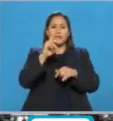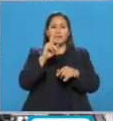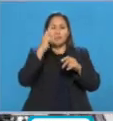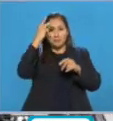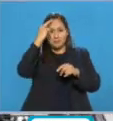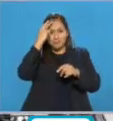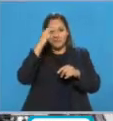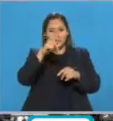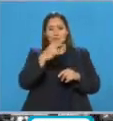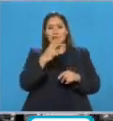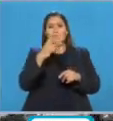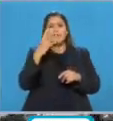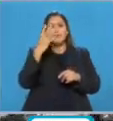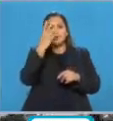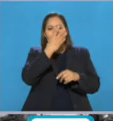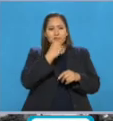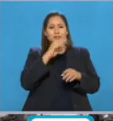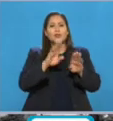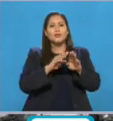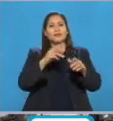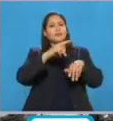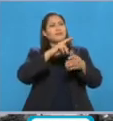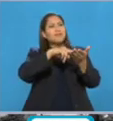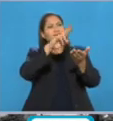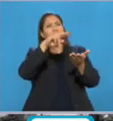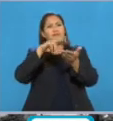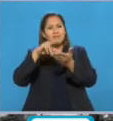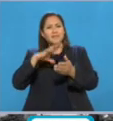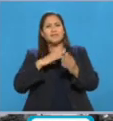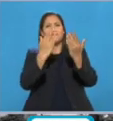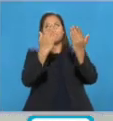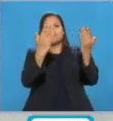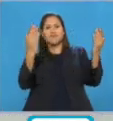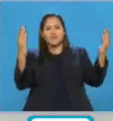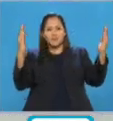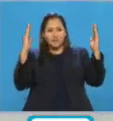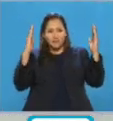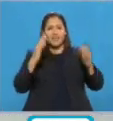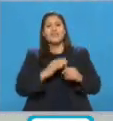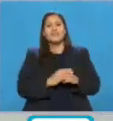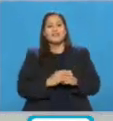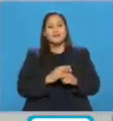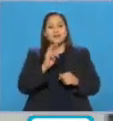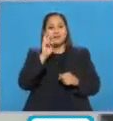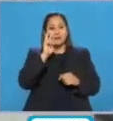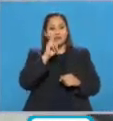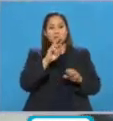y hay una perspectiva padrísima de los murales, porque estás aparte viendo las bóvedas, Ay, se ves ve los muy murales